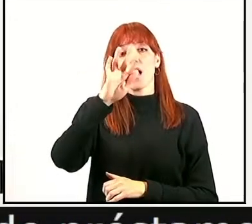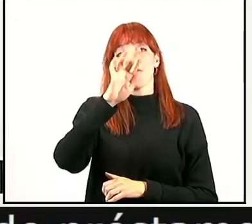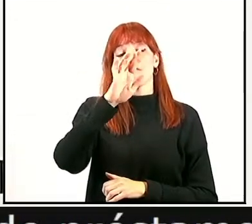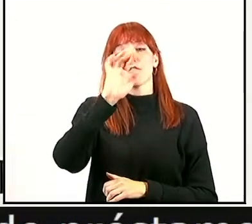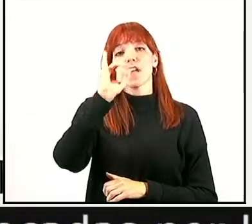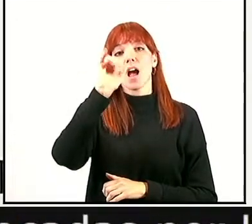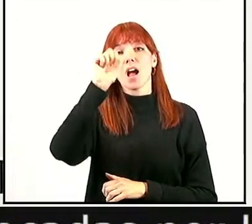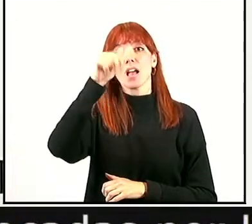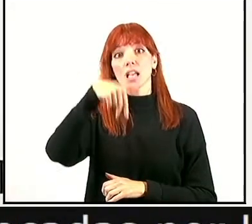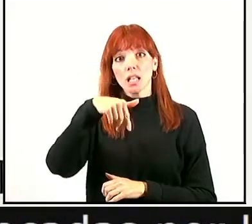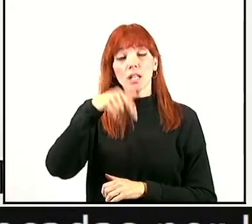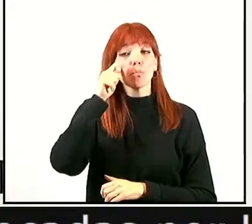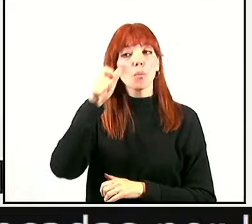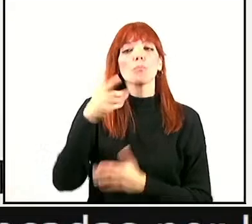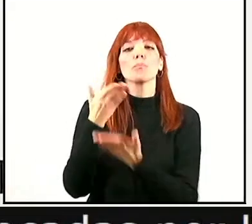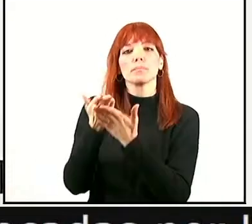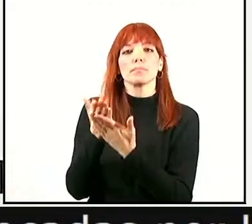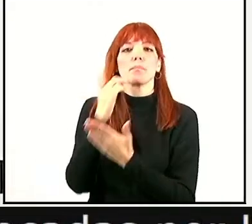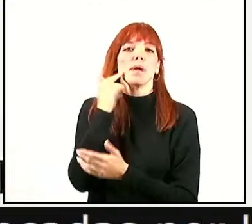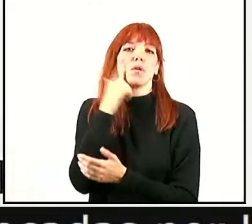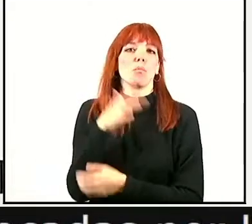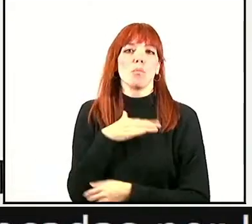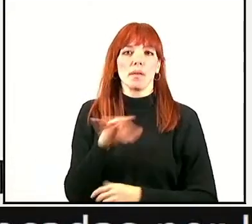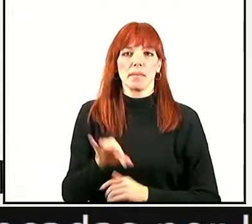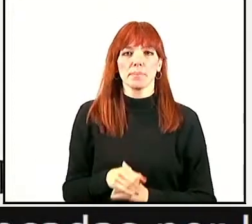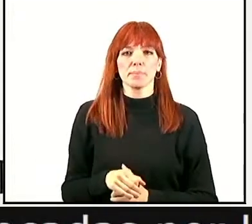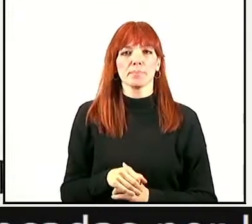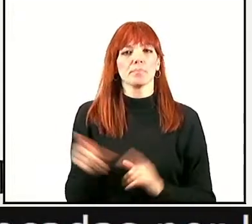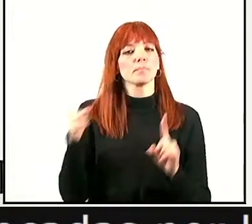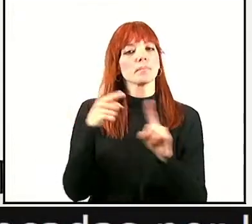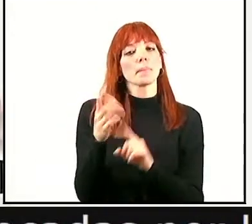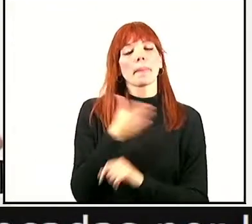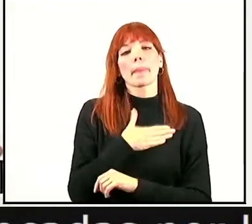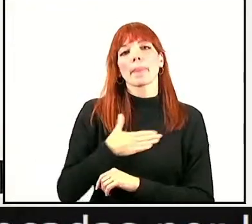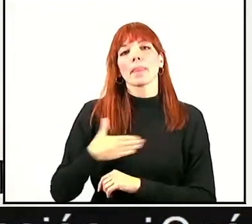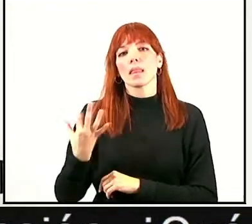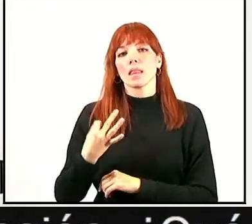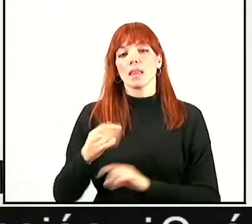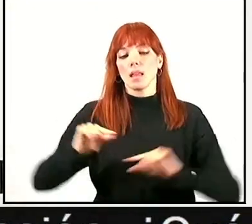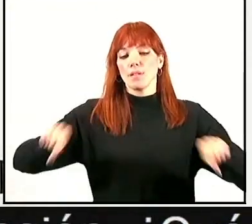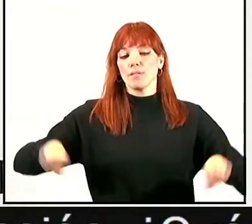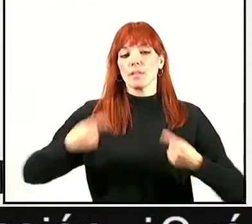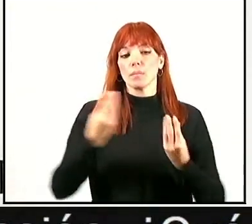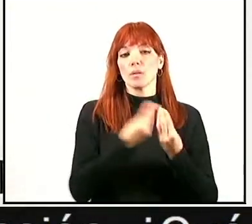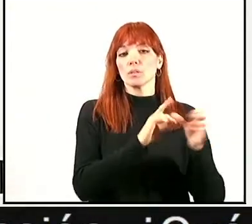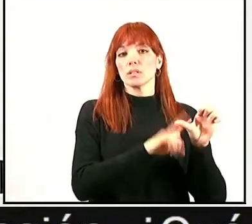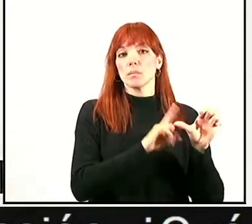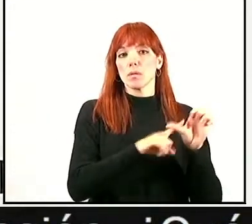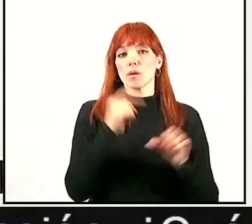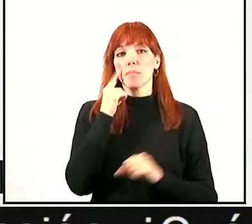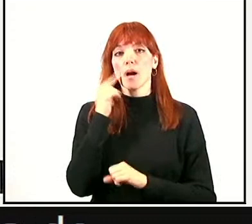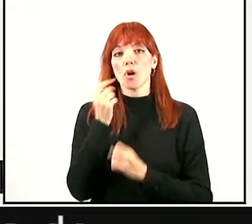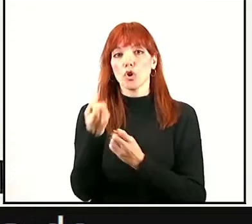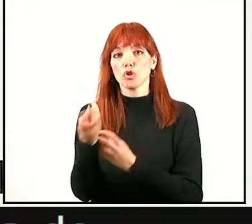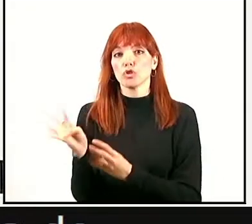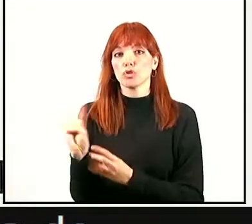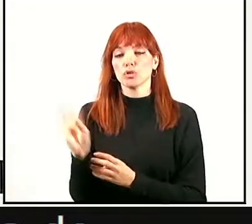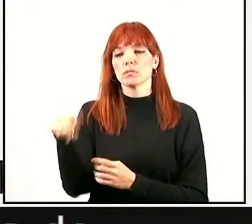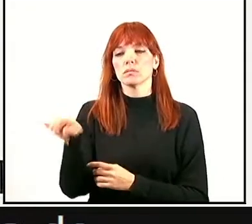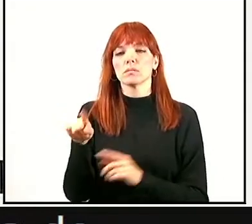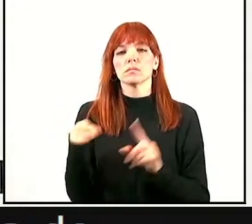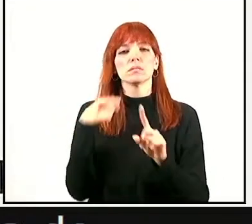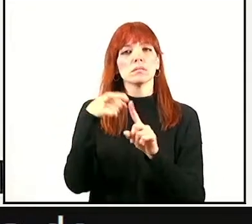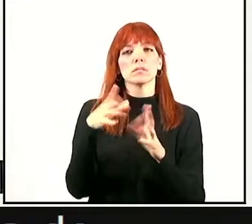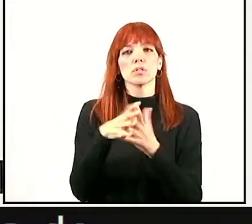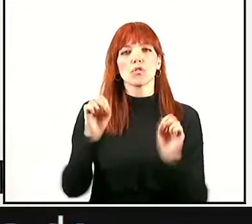región. ¿Qué se pretende con este convenio entre la Junta de Extremadura y estas entidades financieras, que